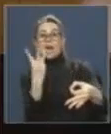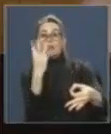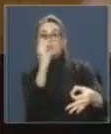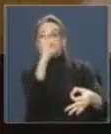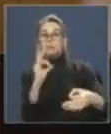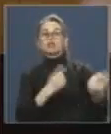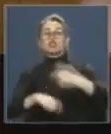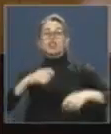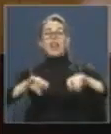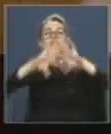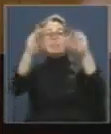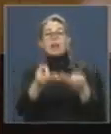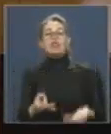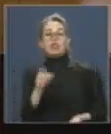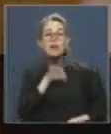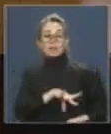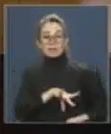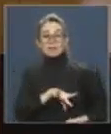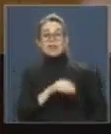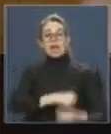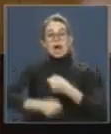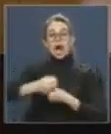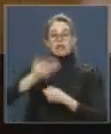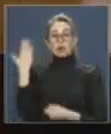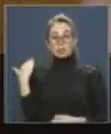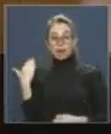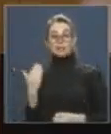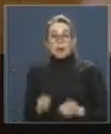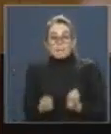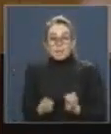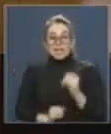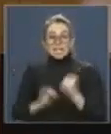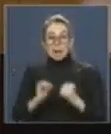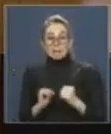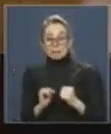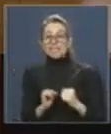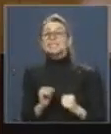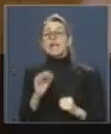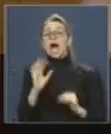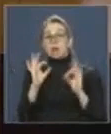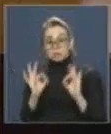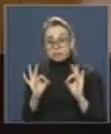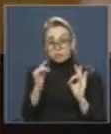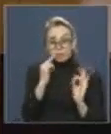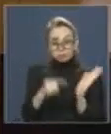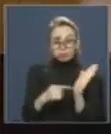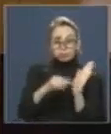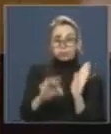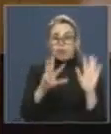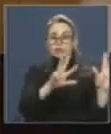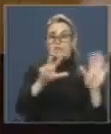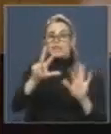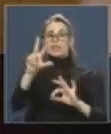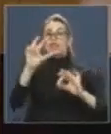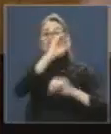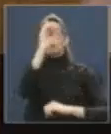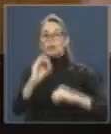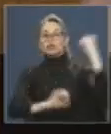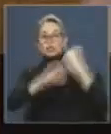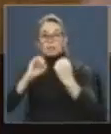la venta al país el año pasado siendo esta pequeña empresa alrededor del 98 por ciento el total de la empresa